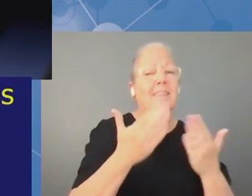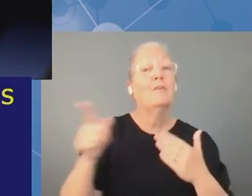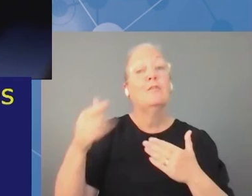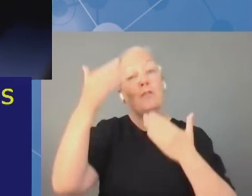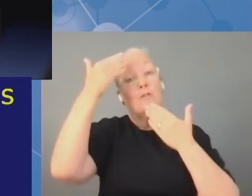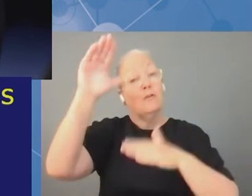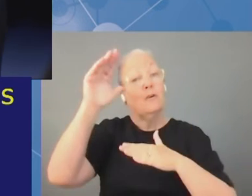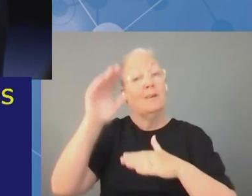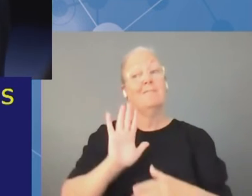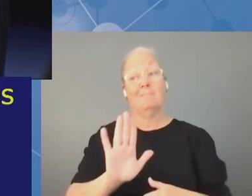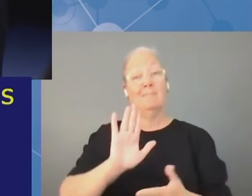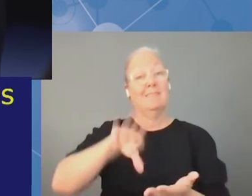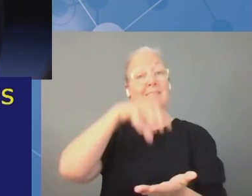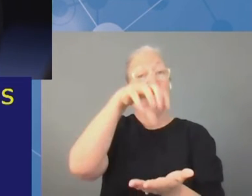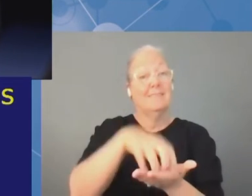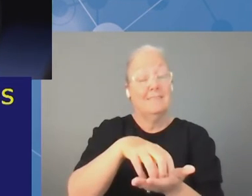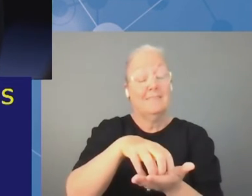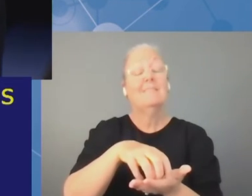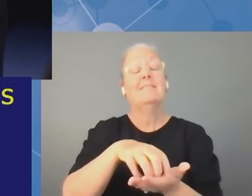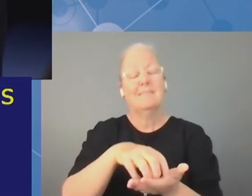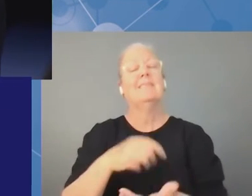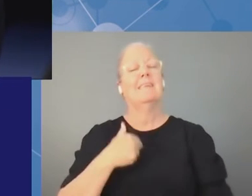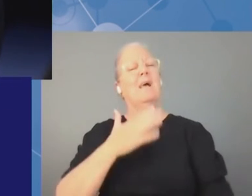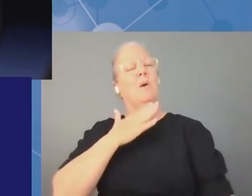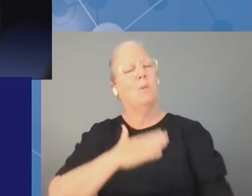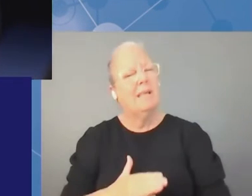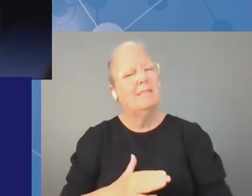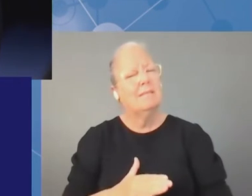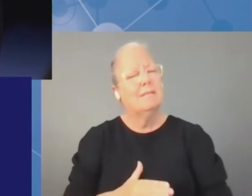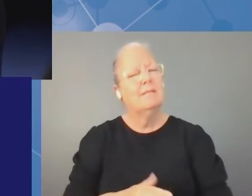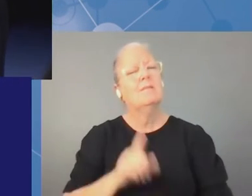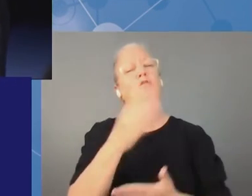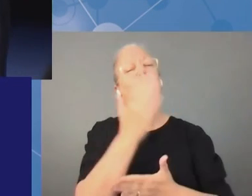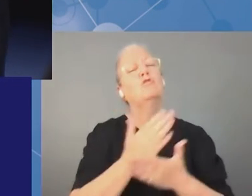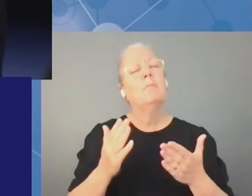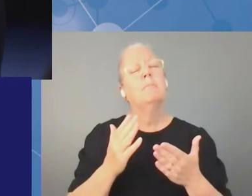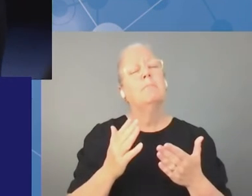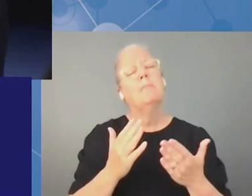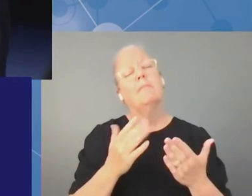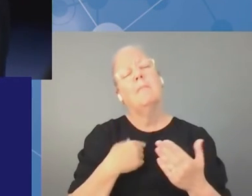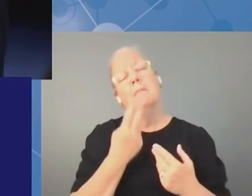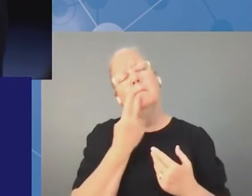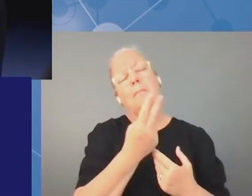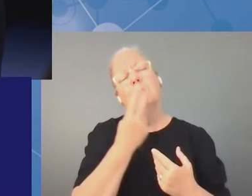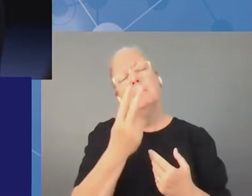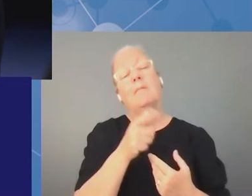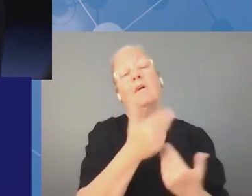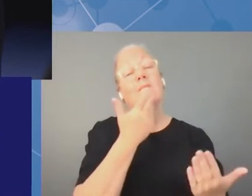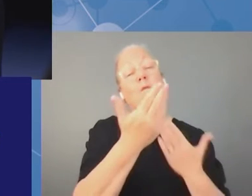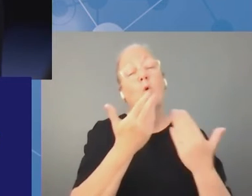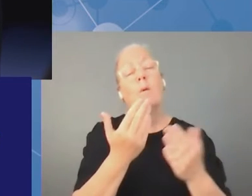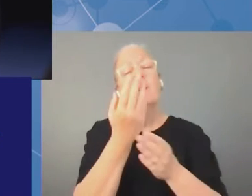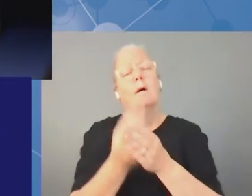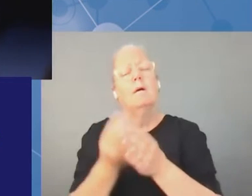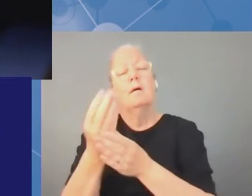Varias personas dijeron las cosas que habían faltado. Yo quería referirme a lo que ha dicho nuestra hermana de